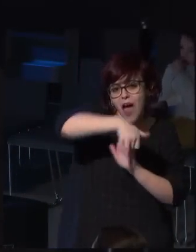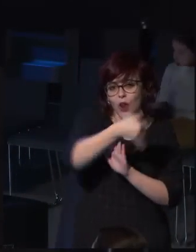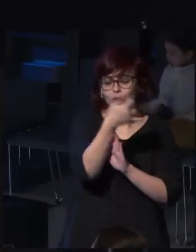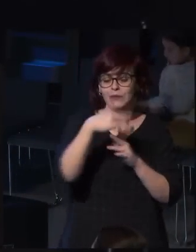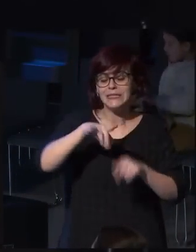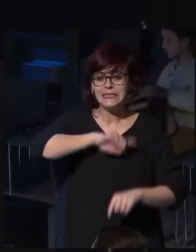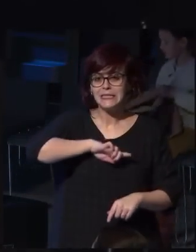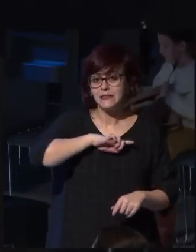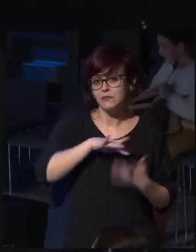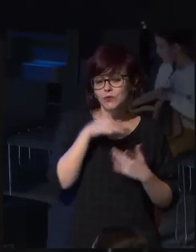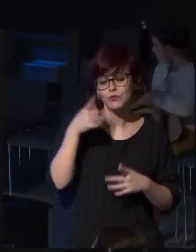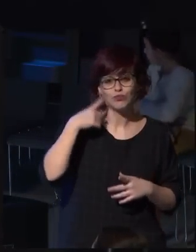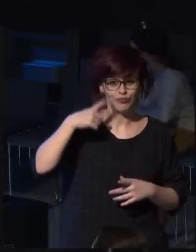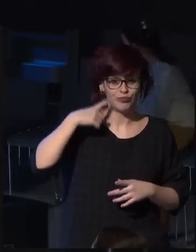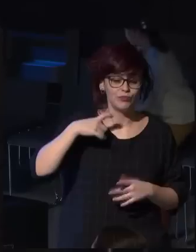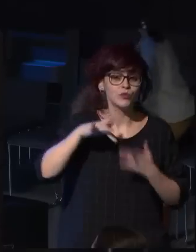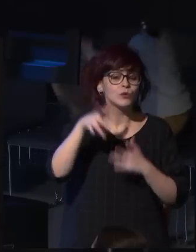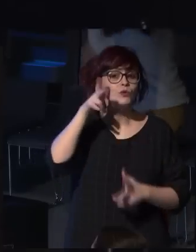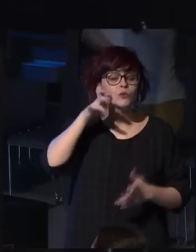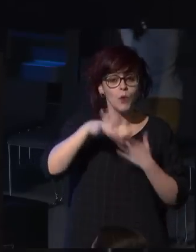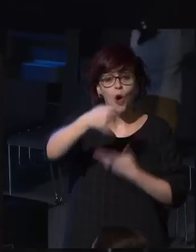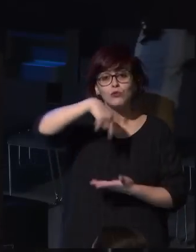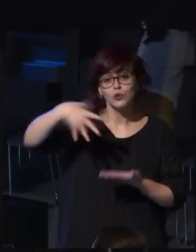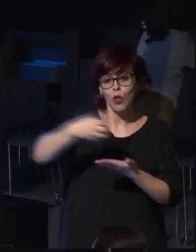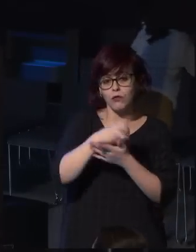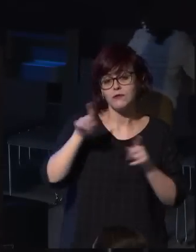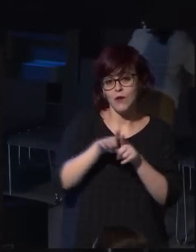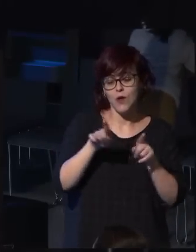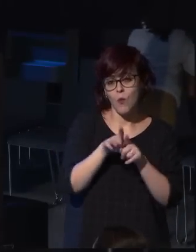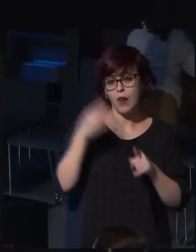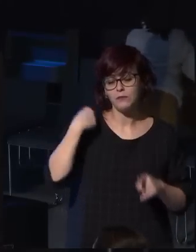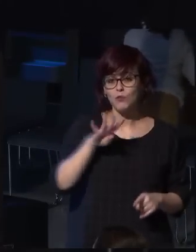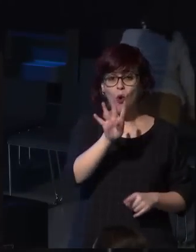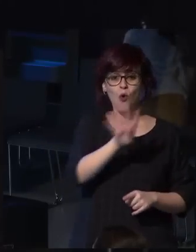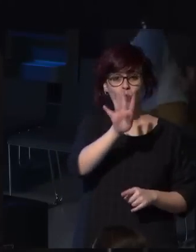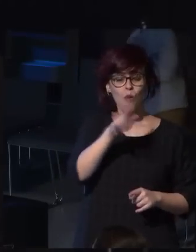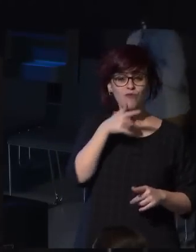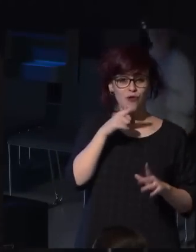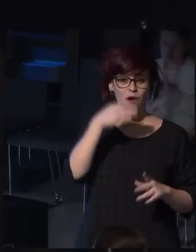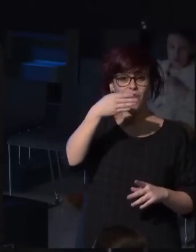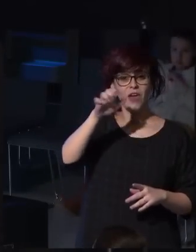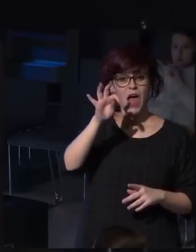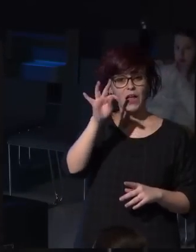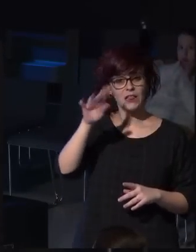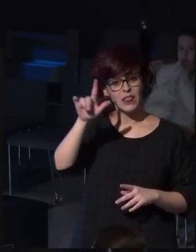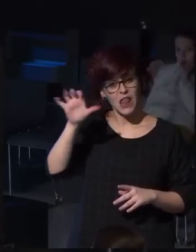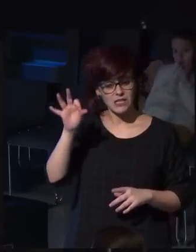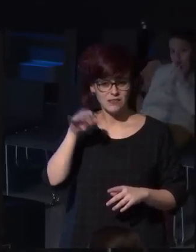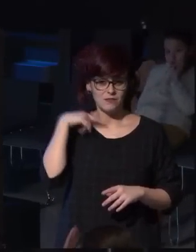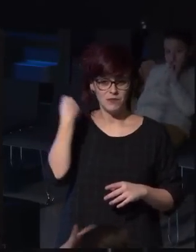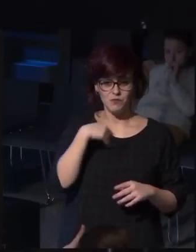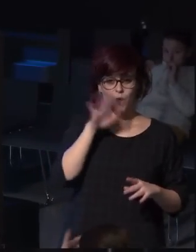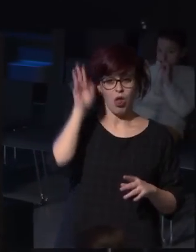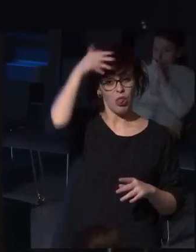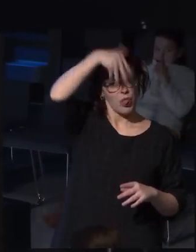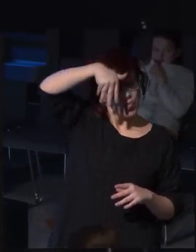también por lo que estamos habituados a escuchar, porque todos hemos empezado escuchando a los Beatles y al final yo creo que queda una estética sonora en tu cabeza que dices,